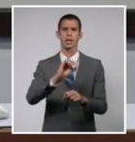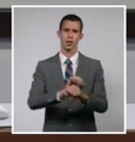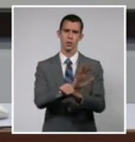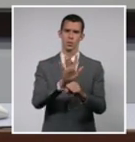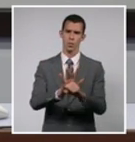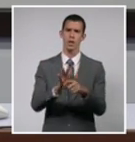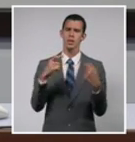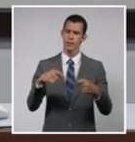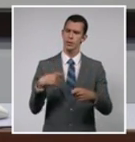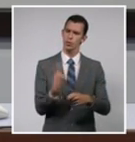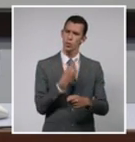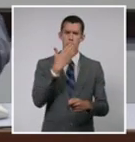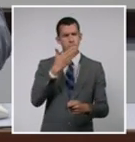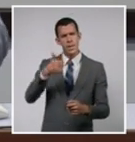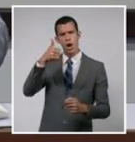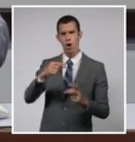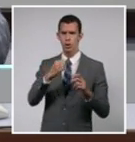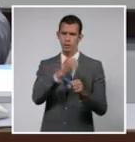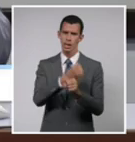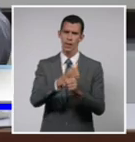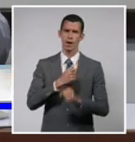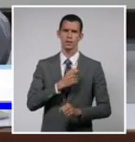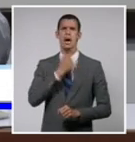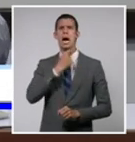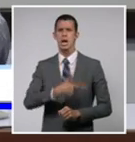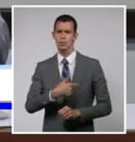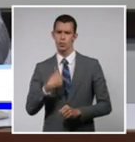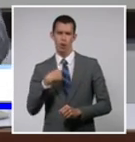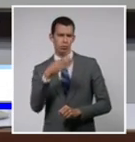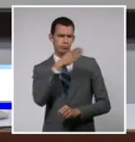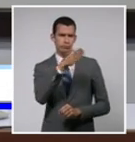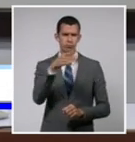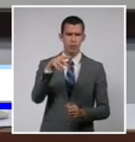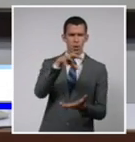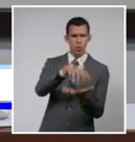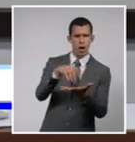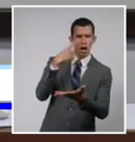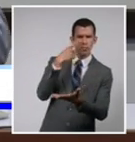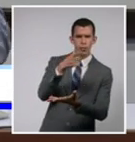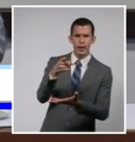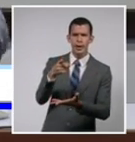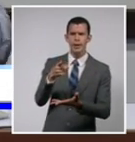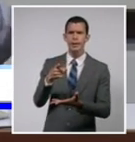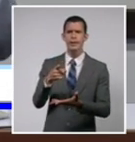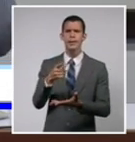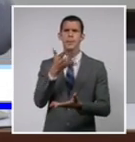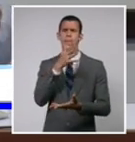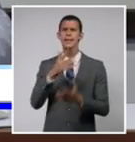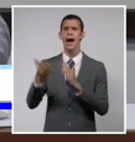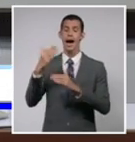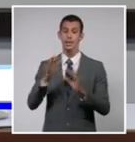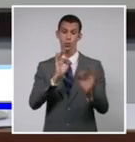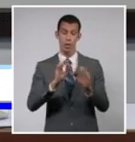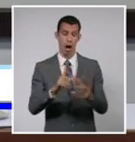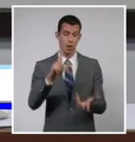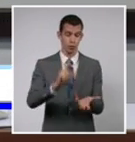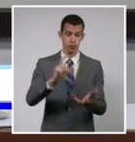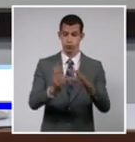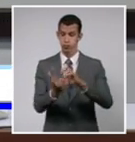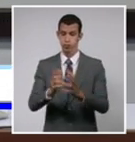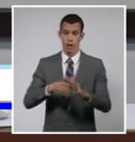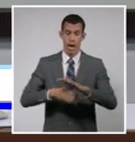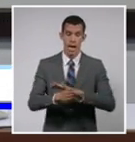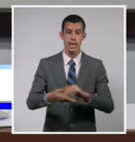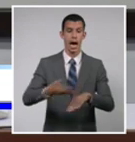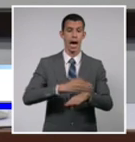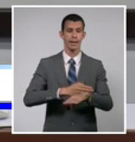higiénicas. Ya hay lugares donde uno ve que no es con la misma intensidad con que antes, el tema de la desinfección cuando entras al lugar, el rigor con el